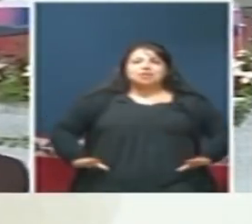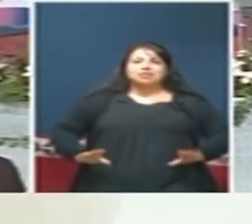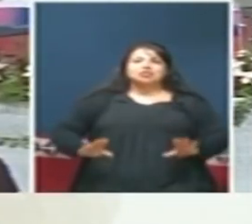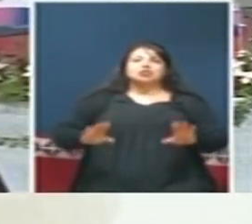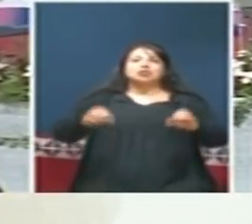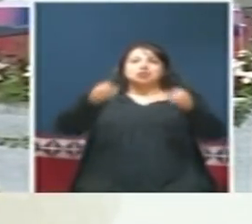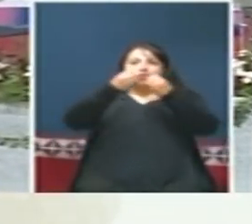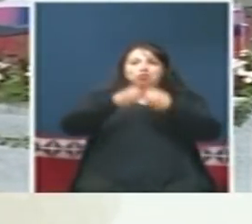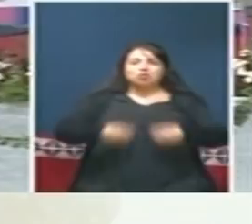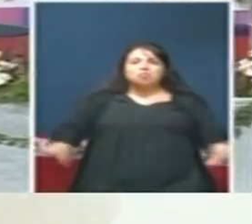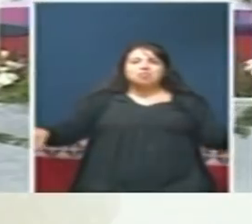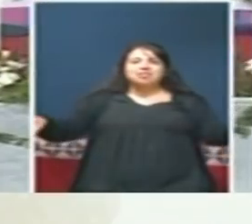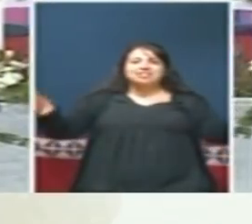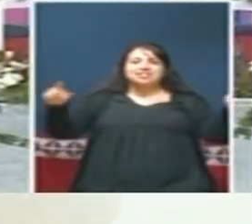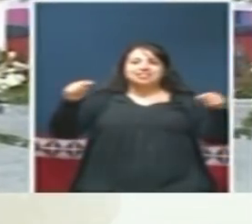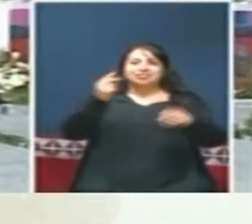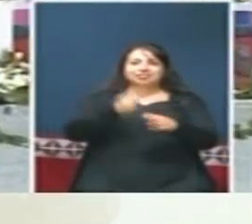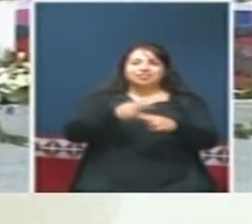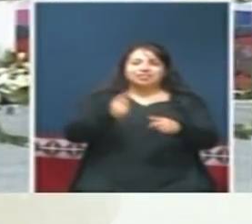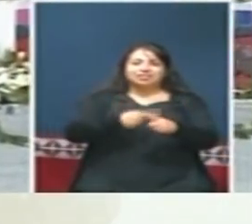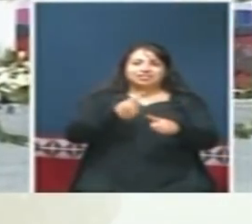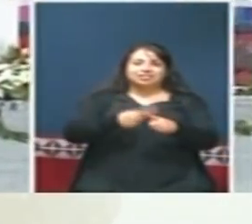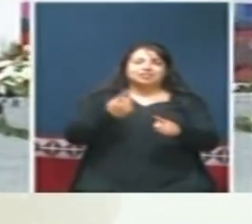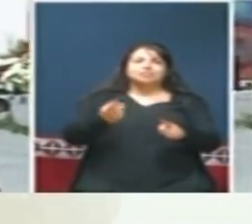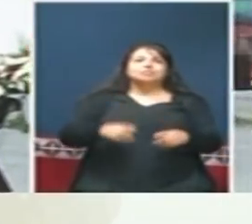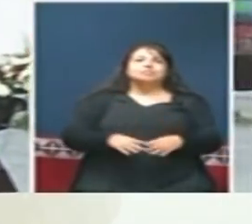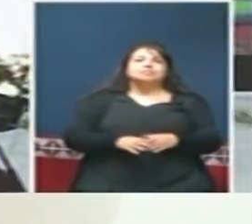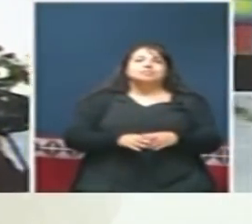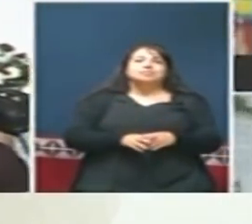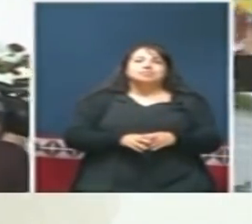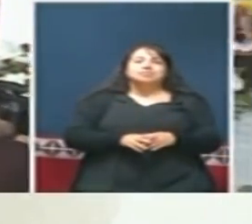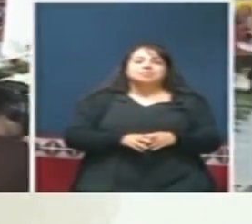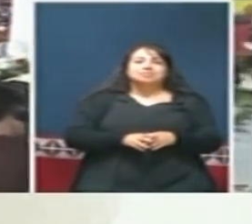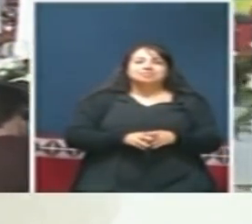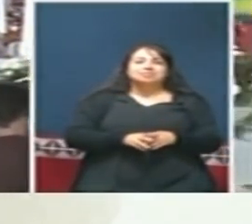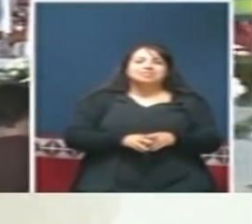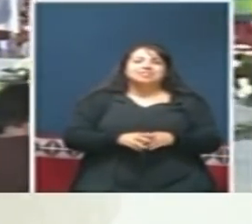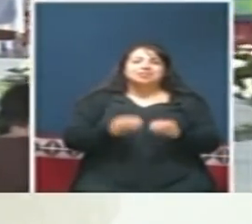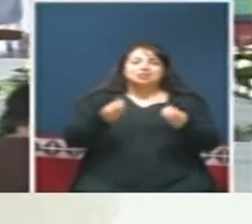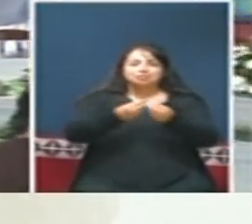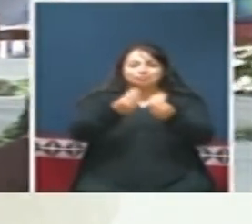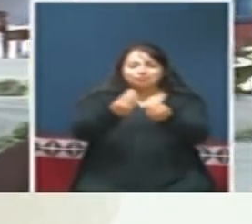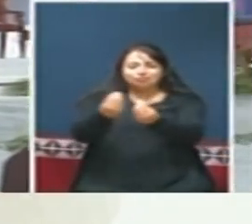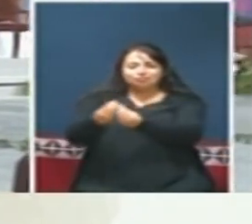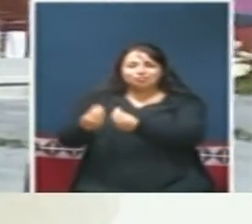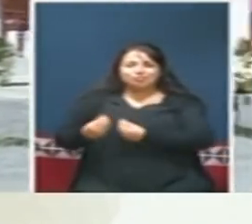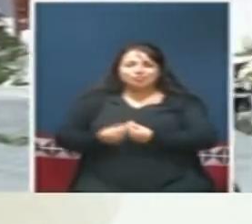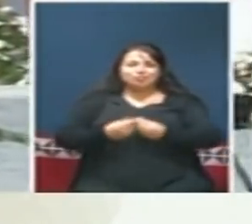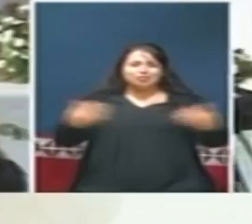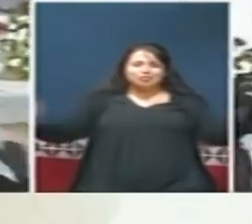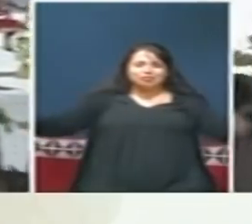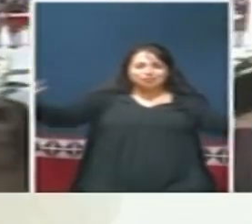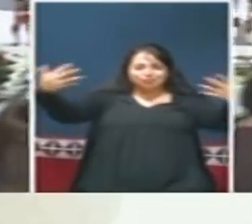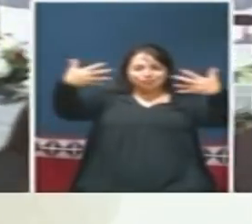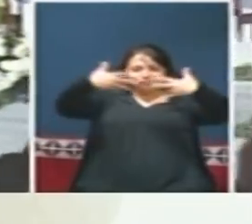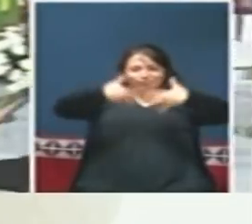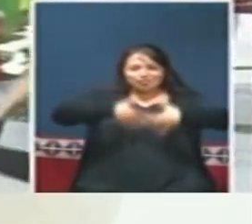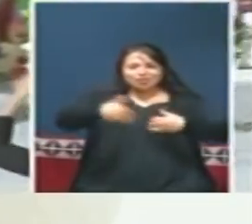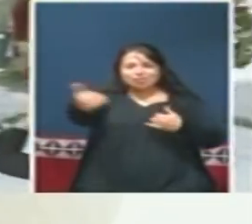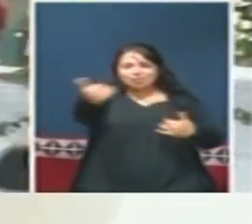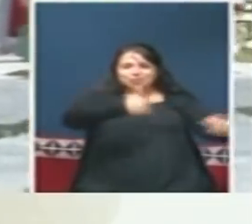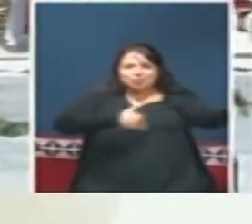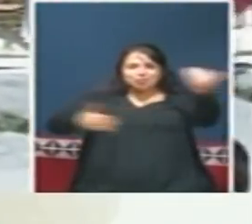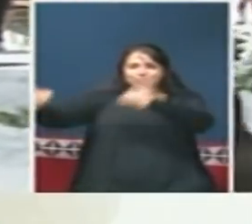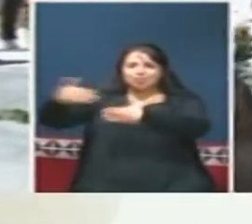con esta ceremonia. Como vos lo decías, Oscar, la verdad que es impresionante ver el júbilo de toda la gente que se ha congregado, mucha gente del interior,